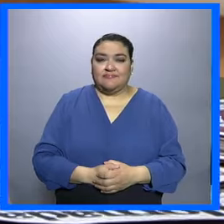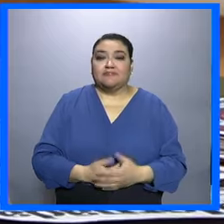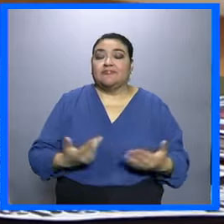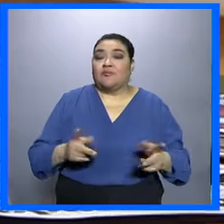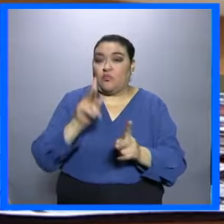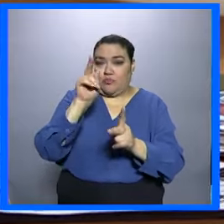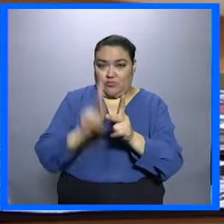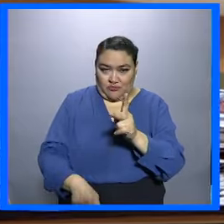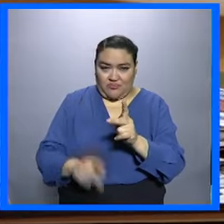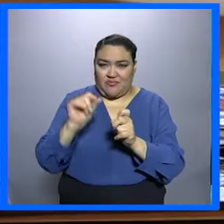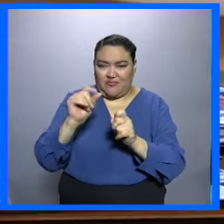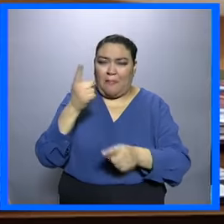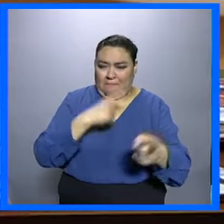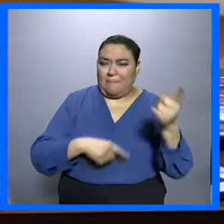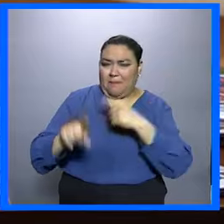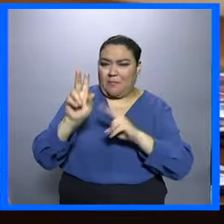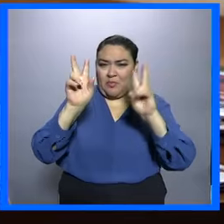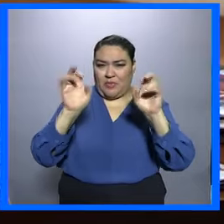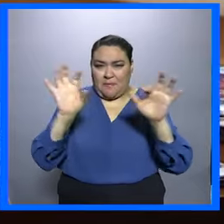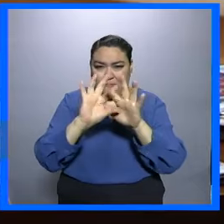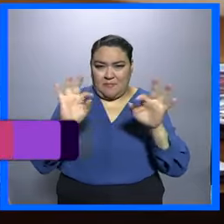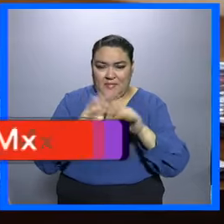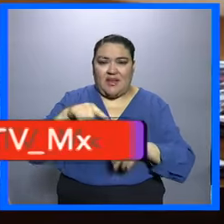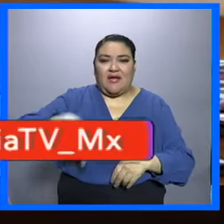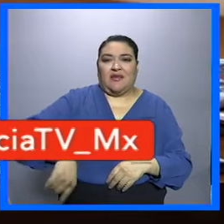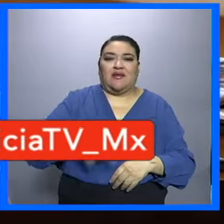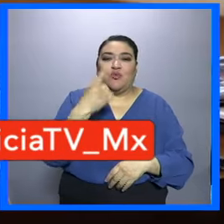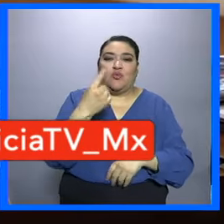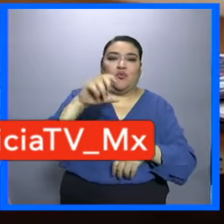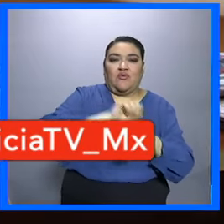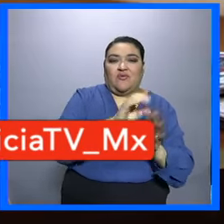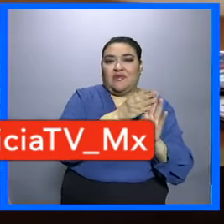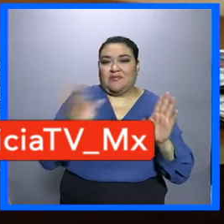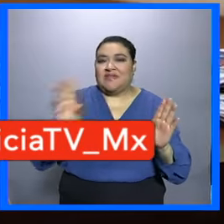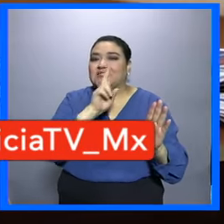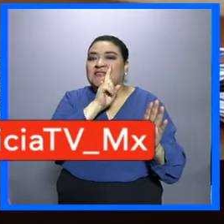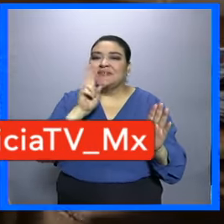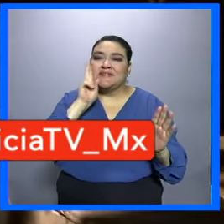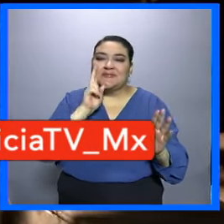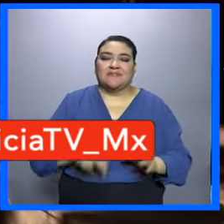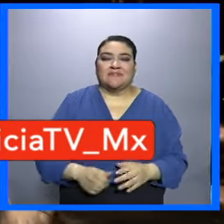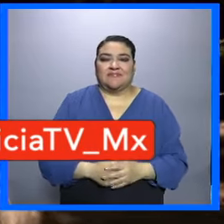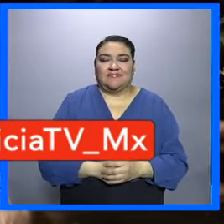Vamos a una pausa y continuamos con más aquí en Semanario Judicial.